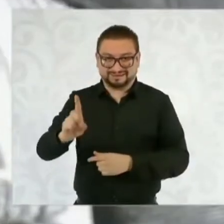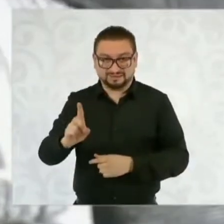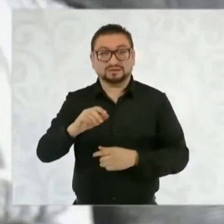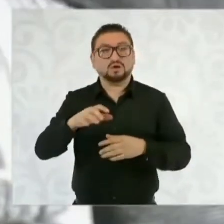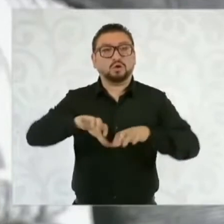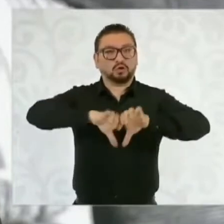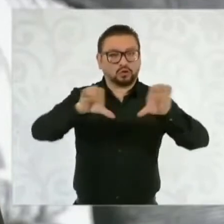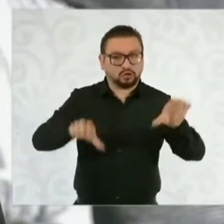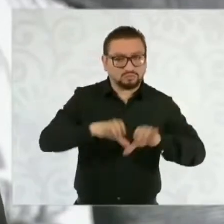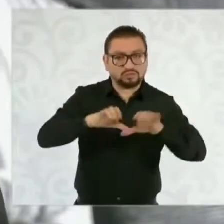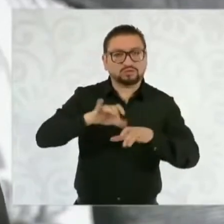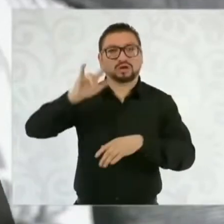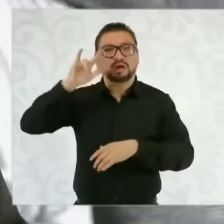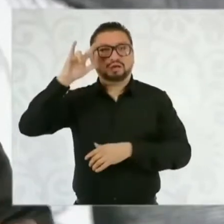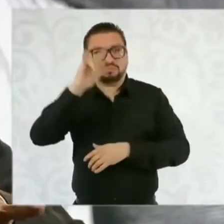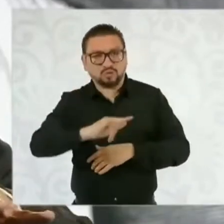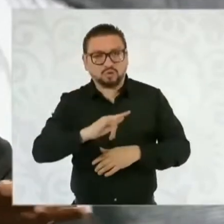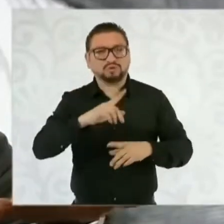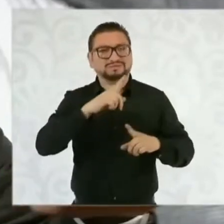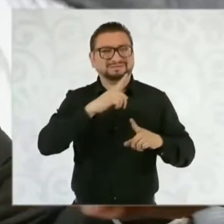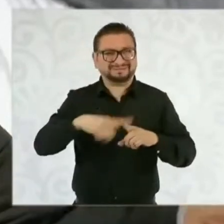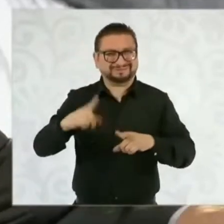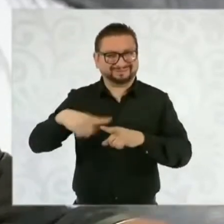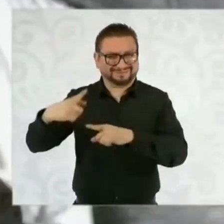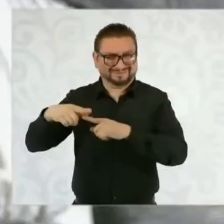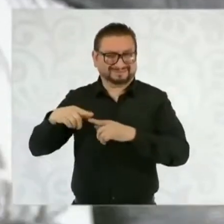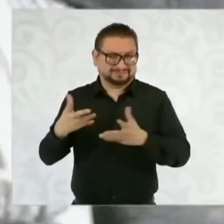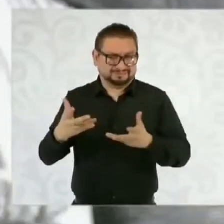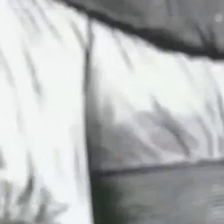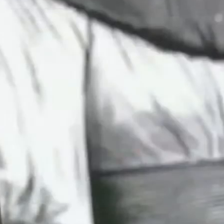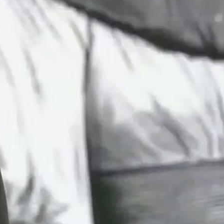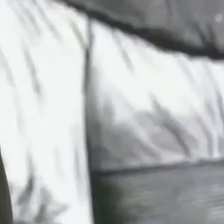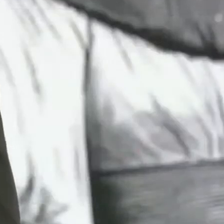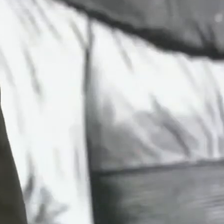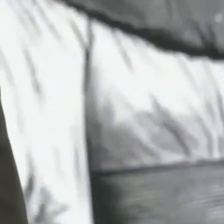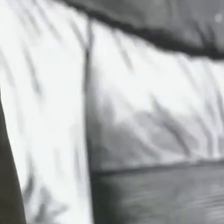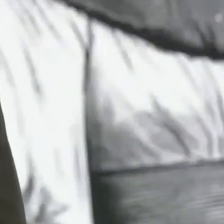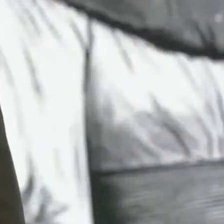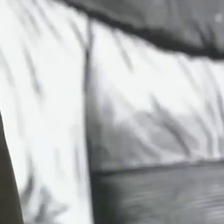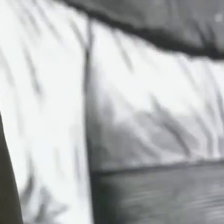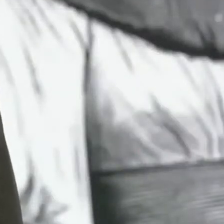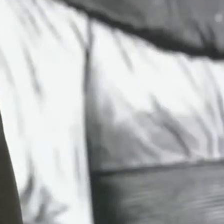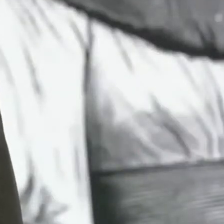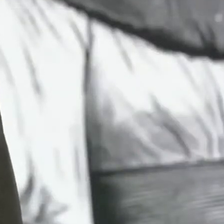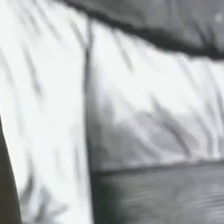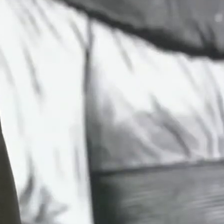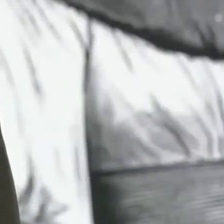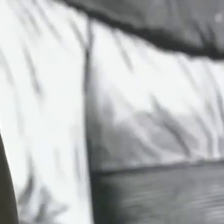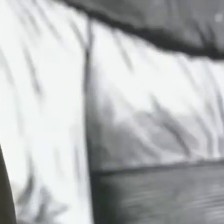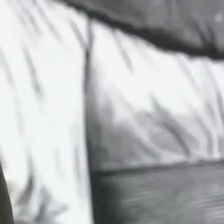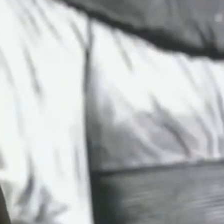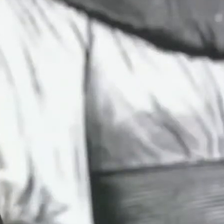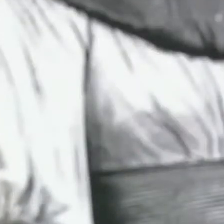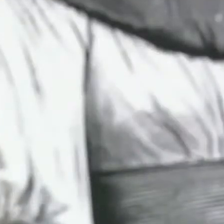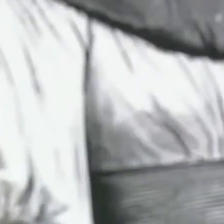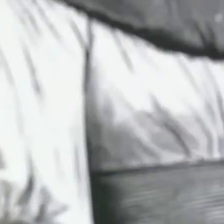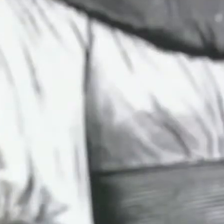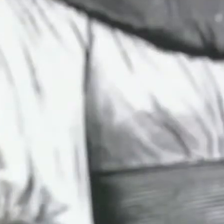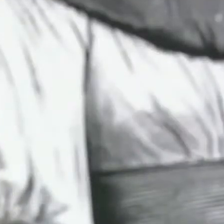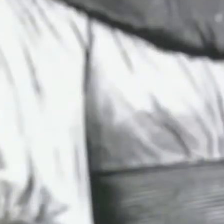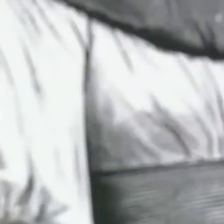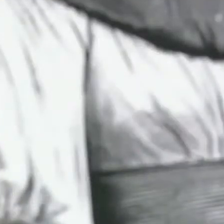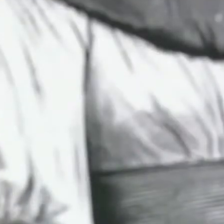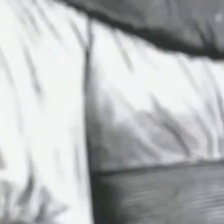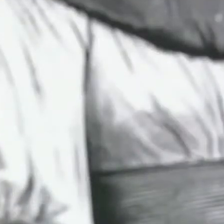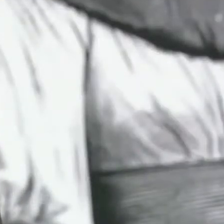computación, en aviones, esto por el área de la industrialización. Pero los